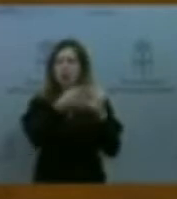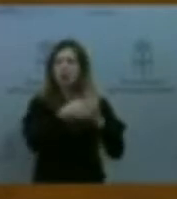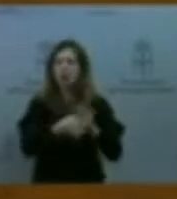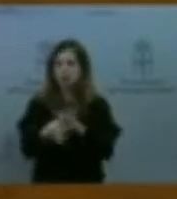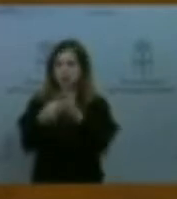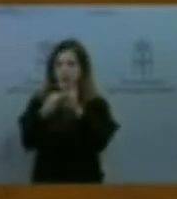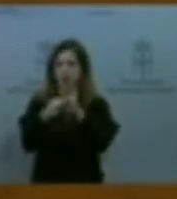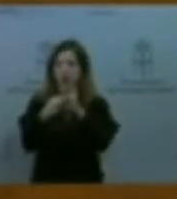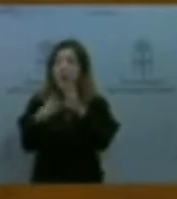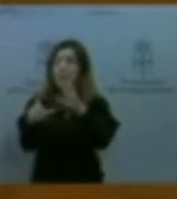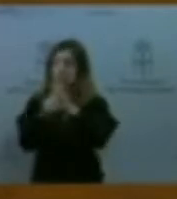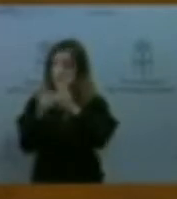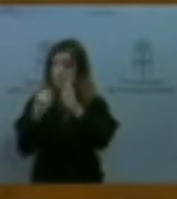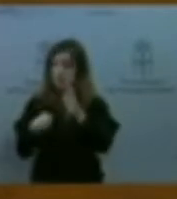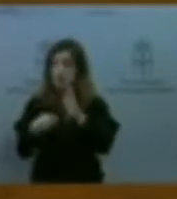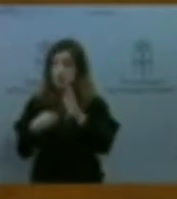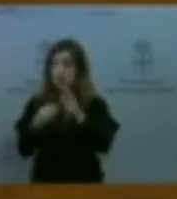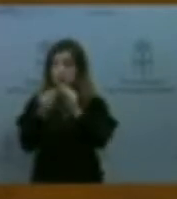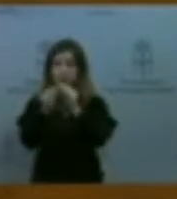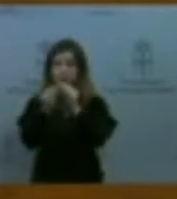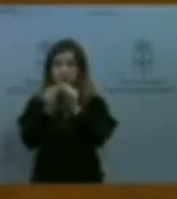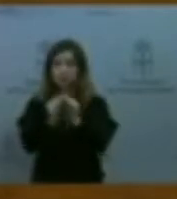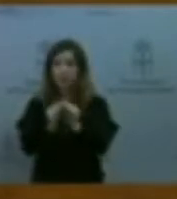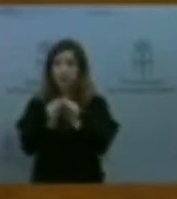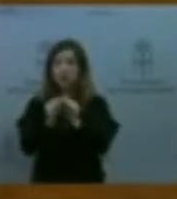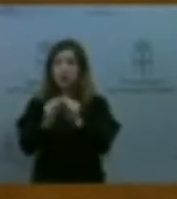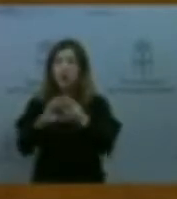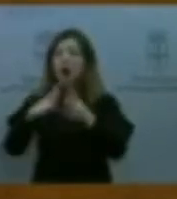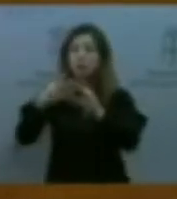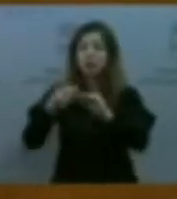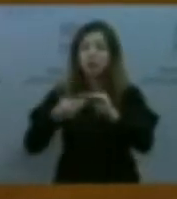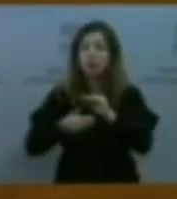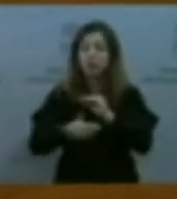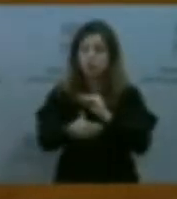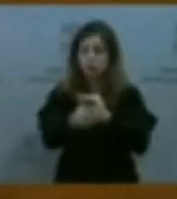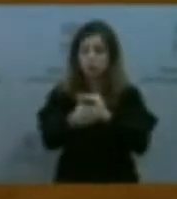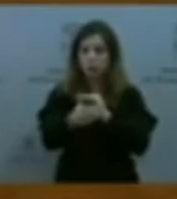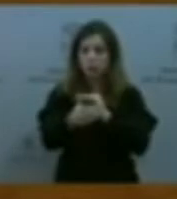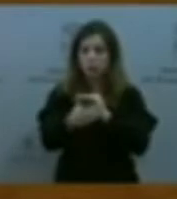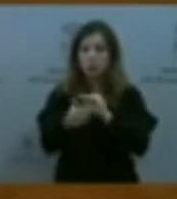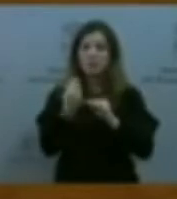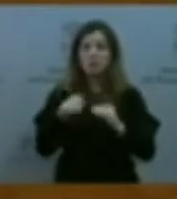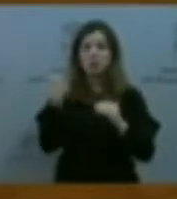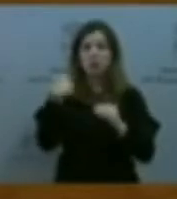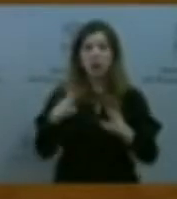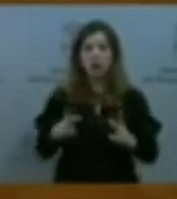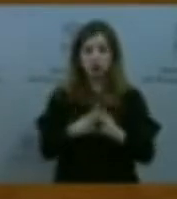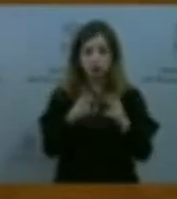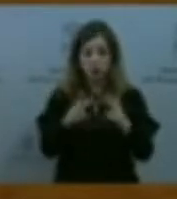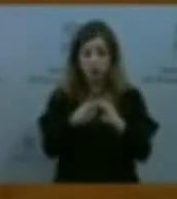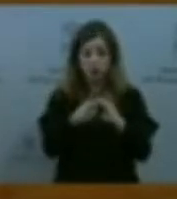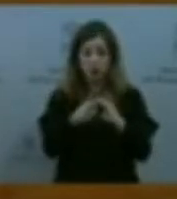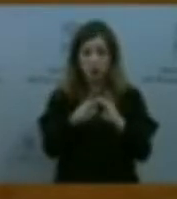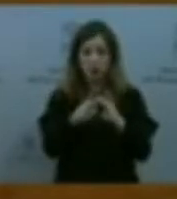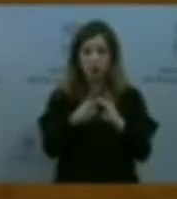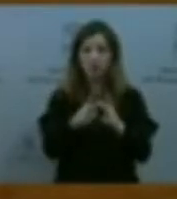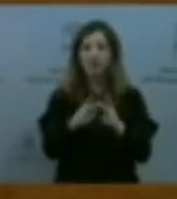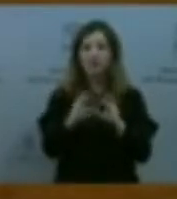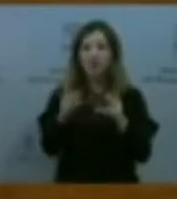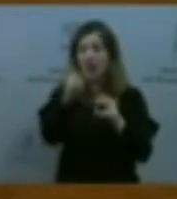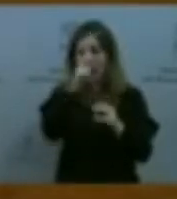el futuro y en lo sucesivo el salario social. Por aquellos años, la dotación